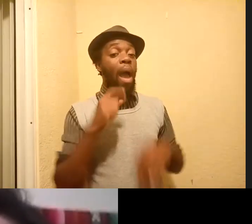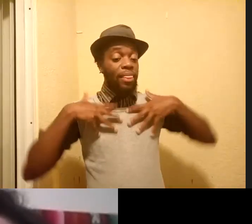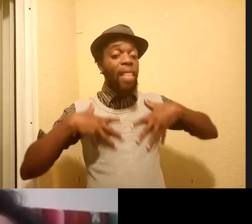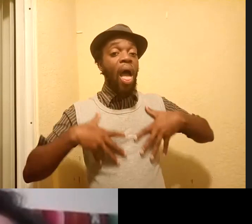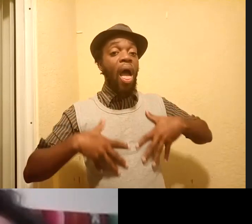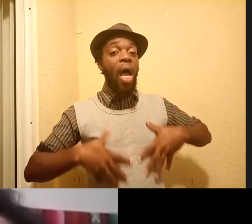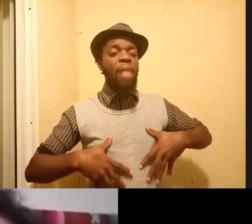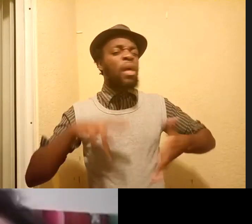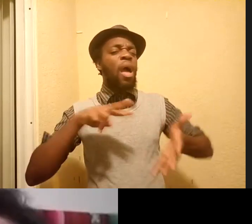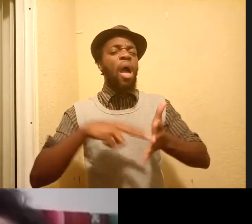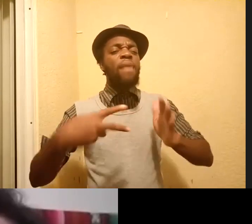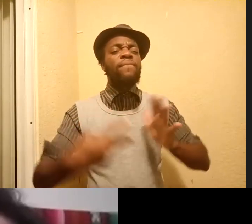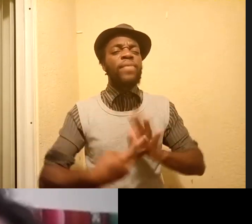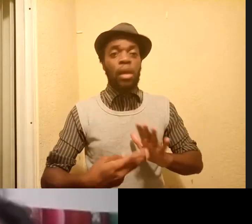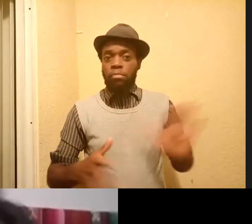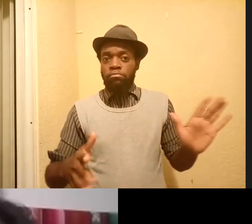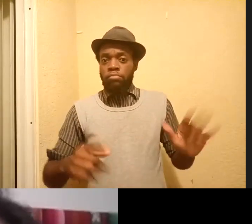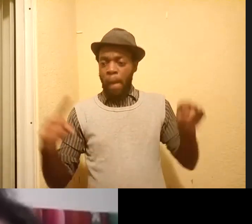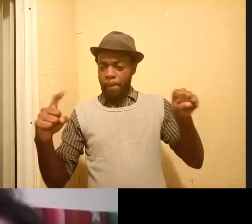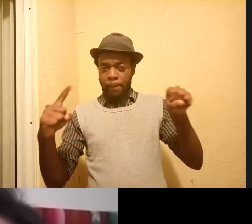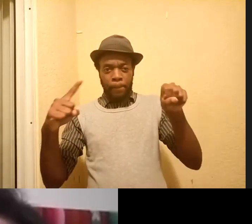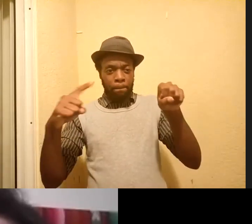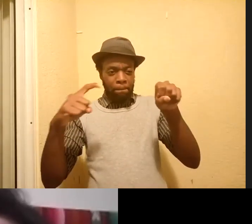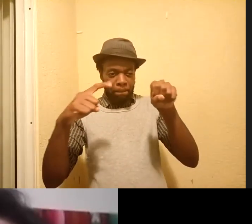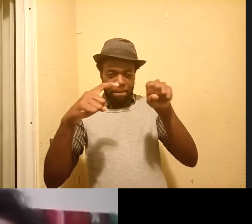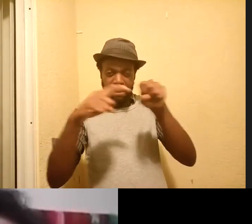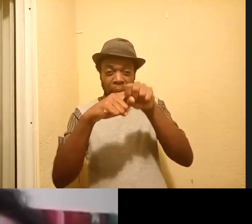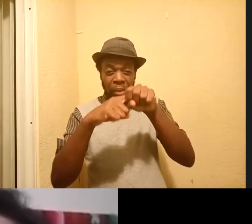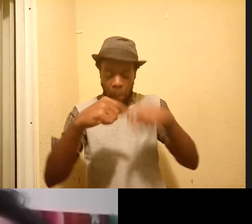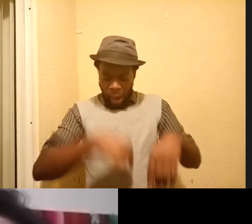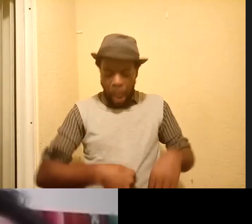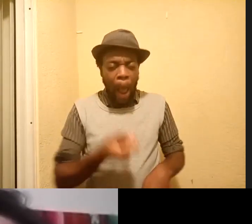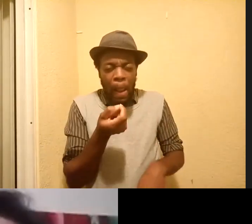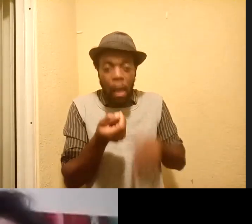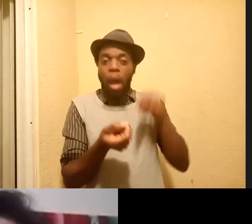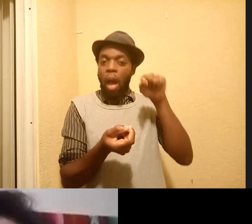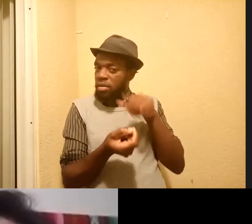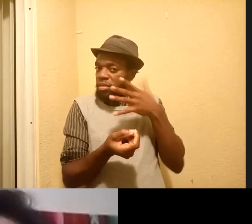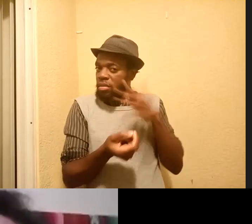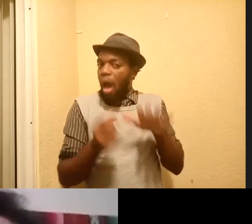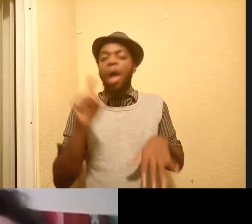mismo de la fecundación del óvulo con el espermatozoide y que va